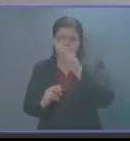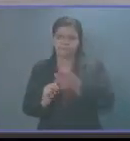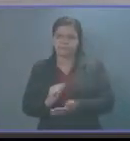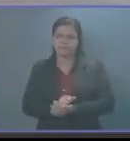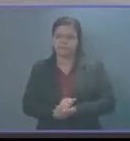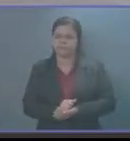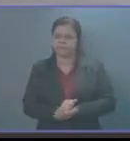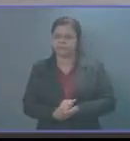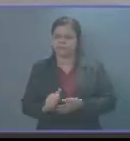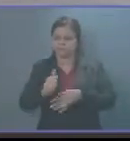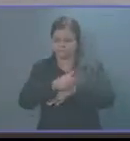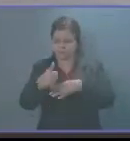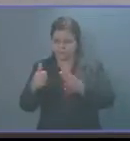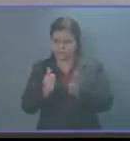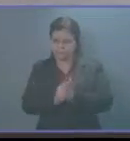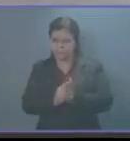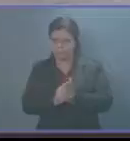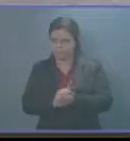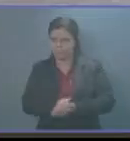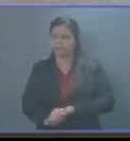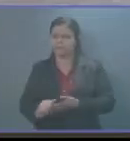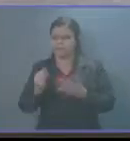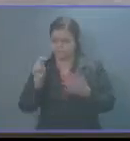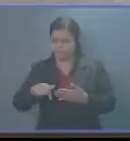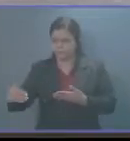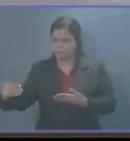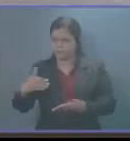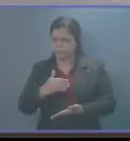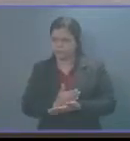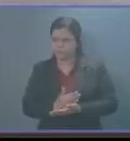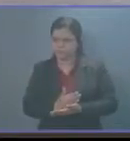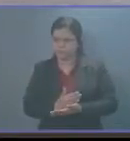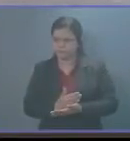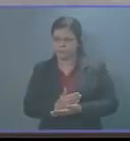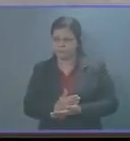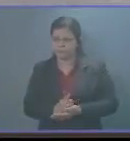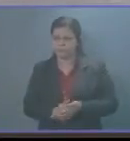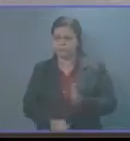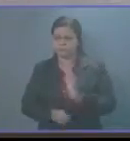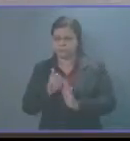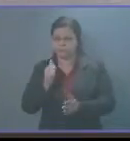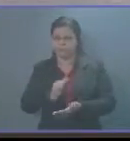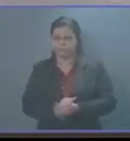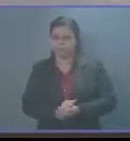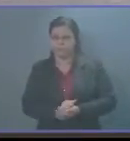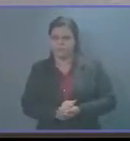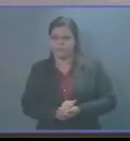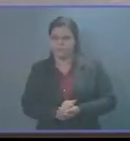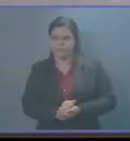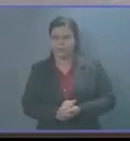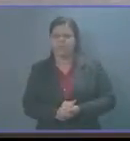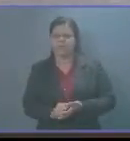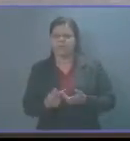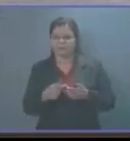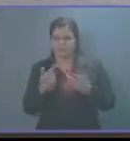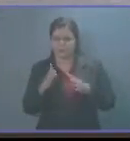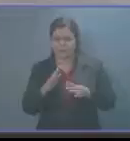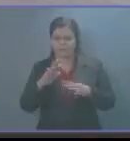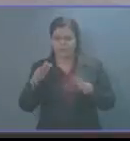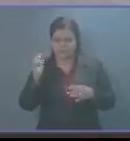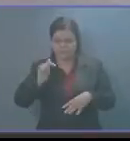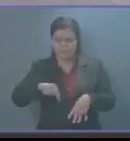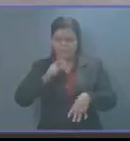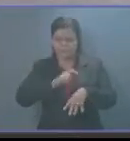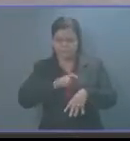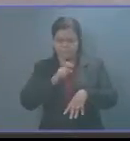de la Asamblea Legislativa que nos visitan este hermoso día, en este muy apreciado